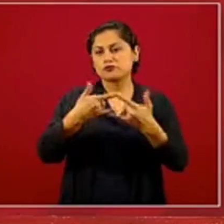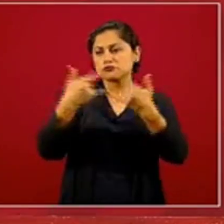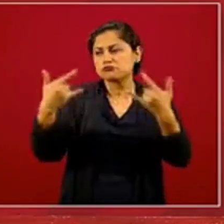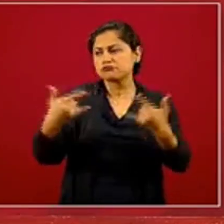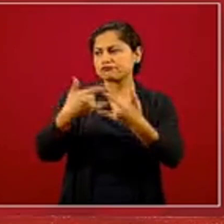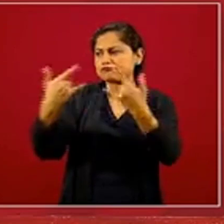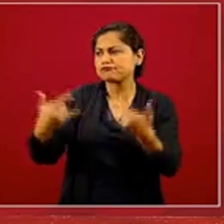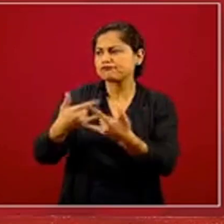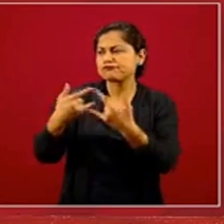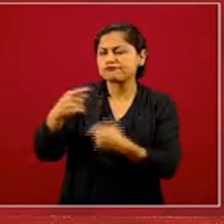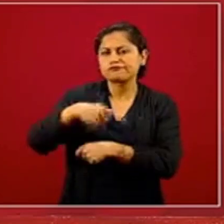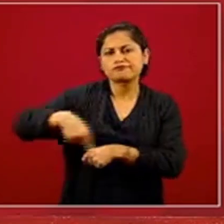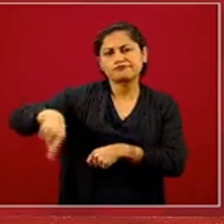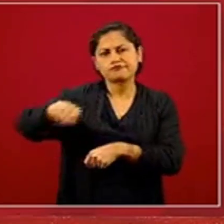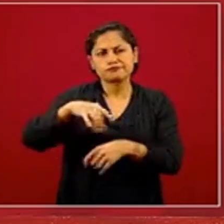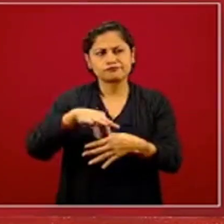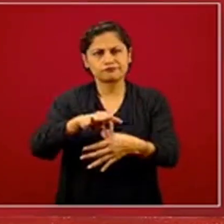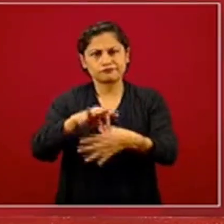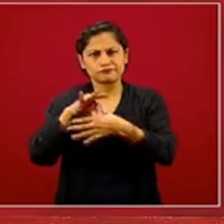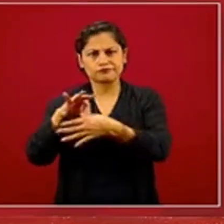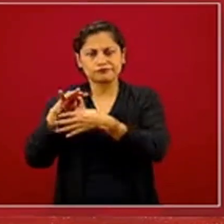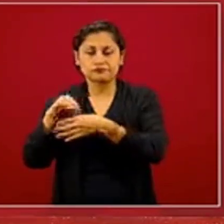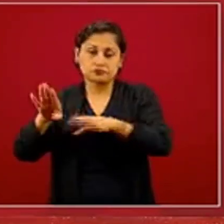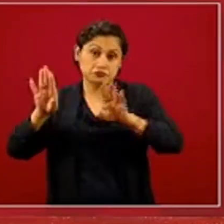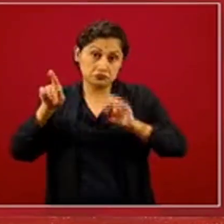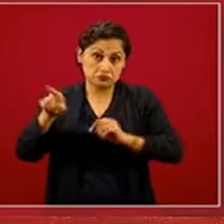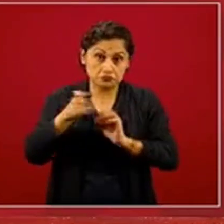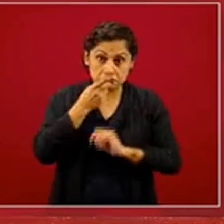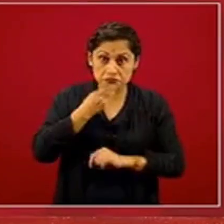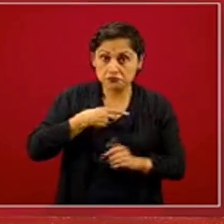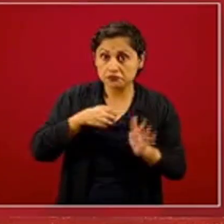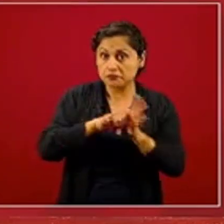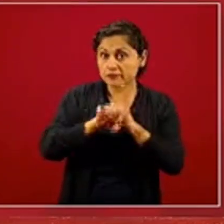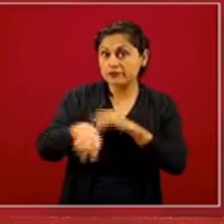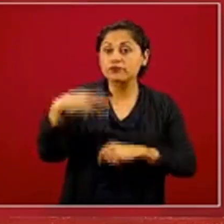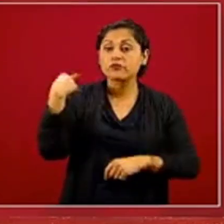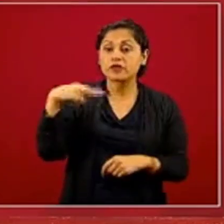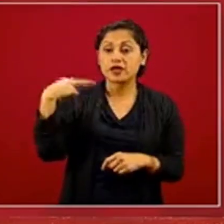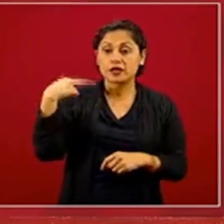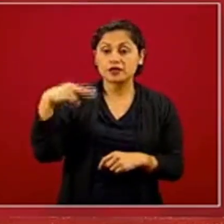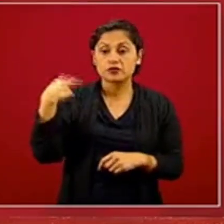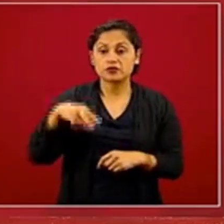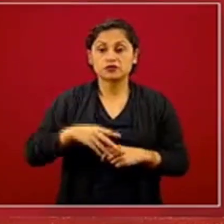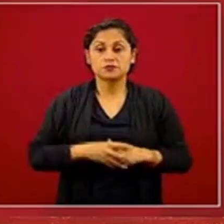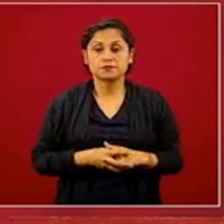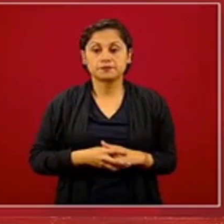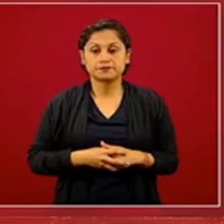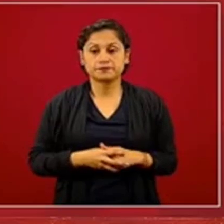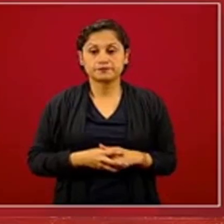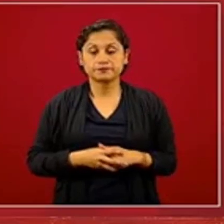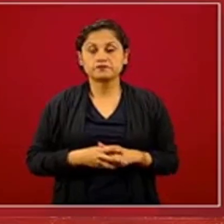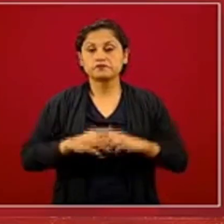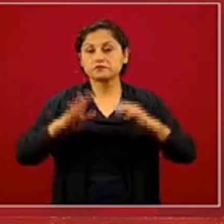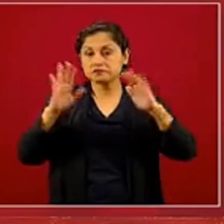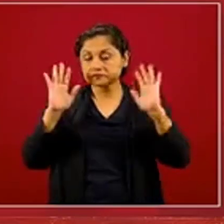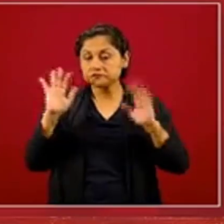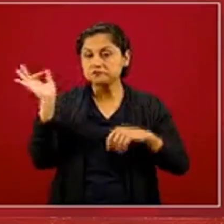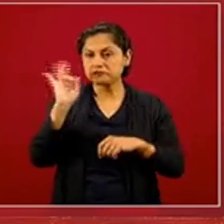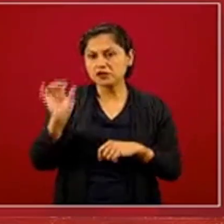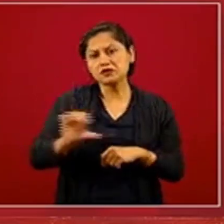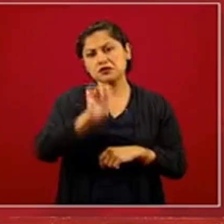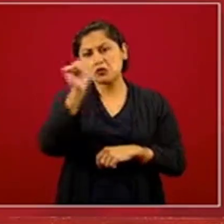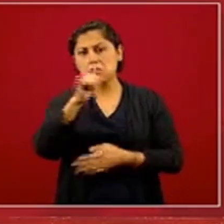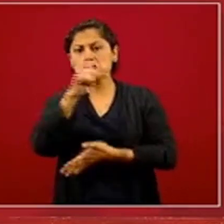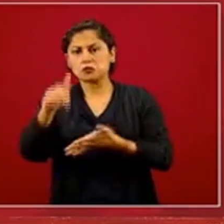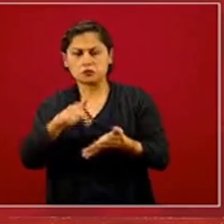casos que se conocen de manera cercana, como el que usted relata de Veracruz, pero indudablemente puede ocurrir en otras partes del